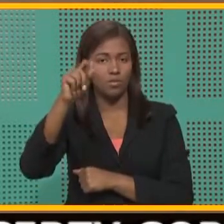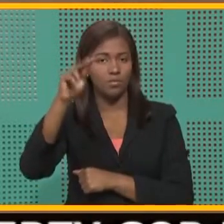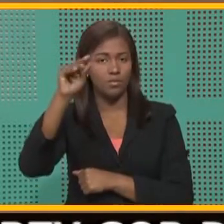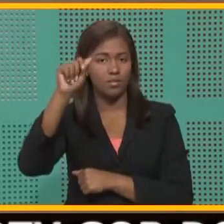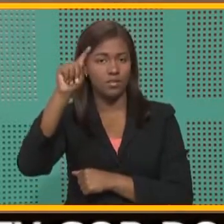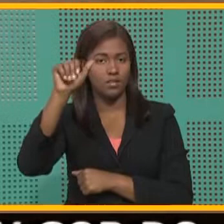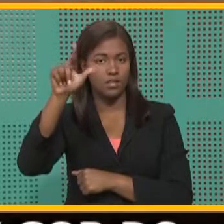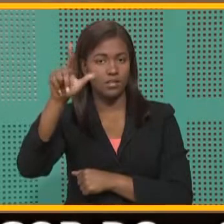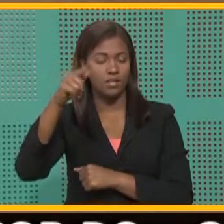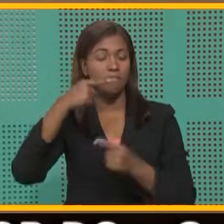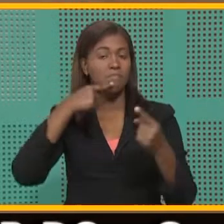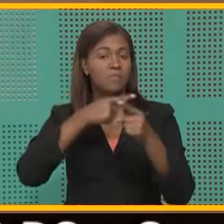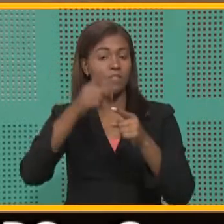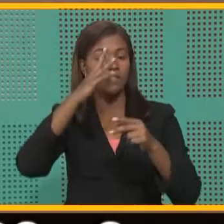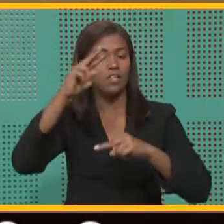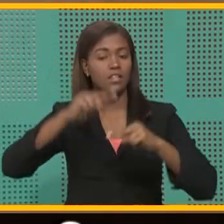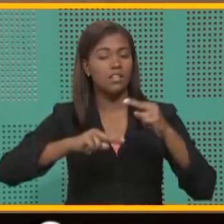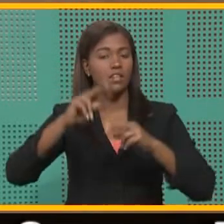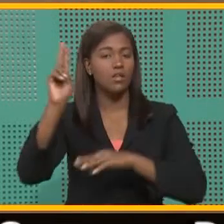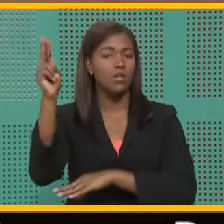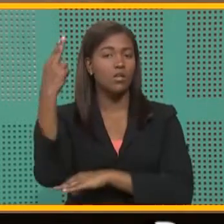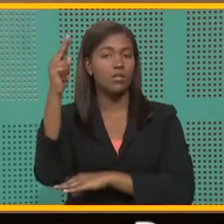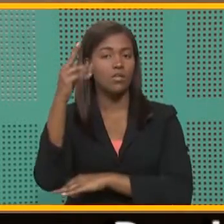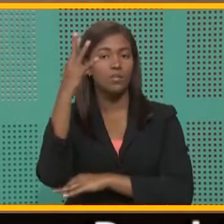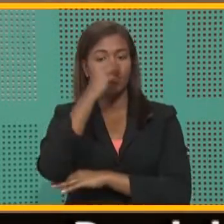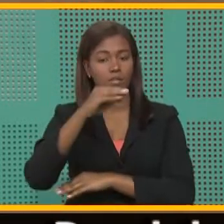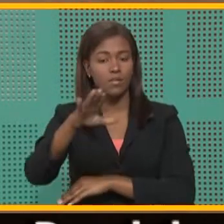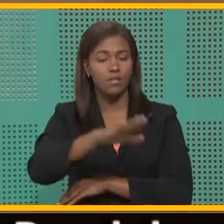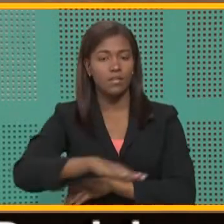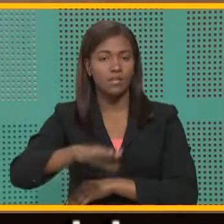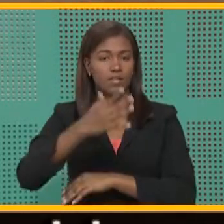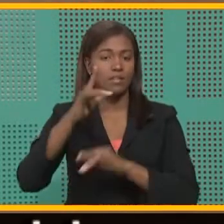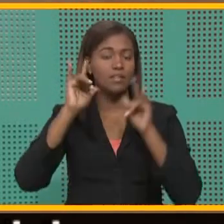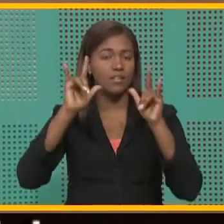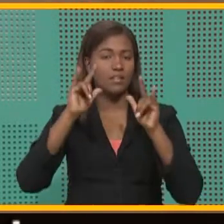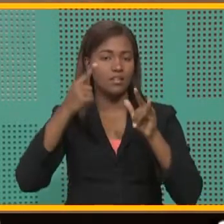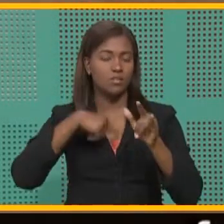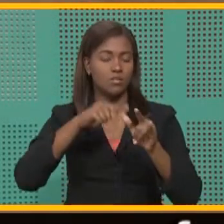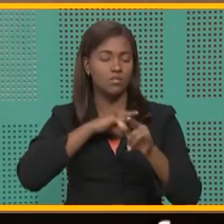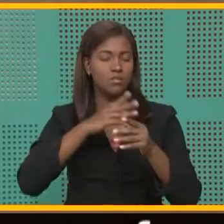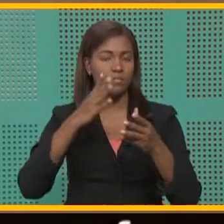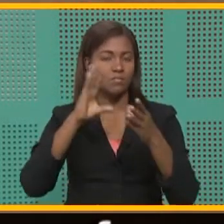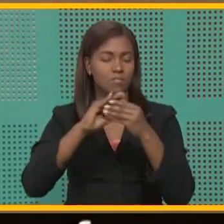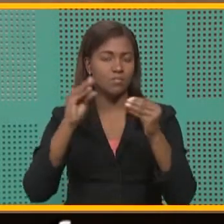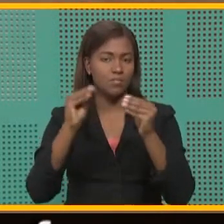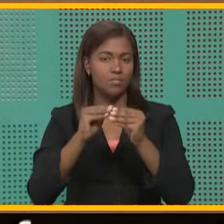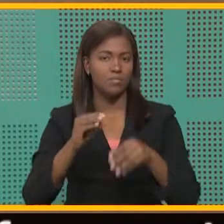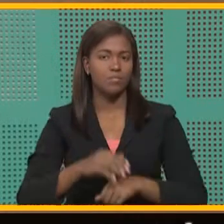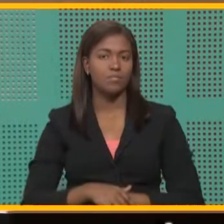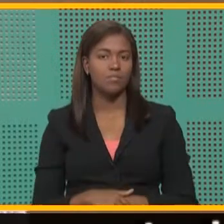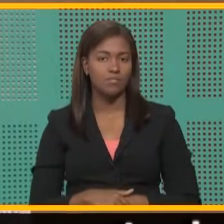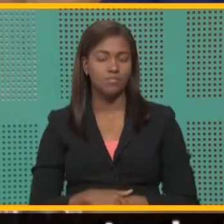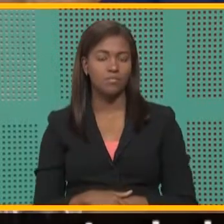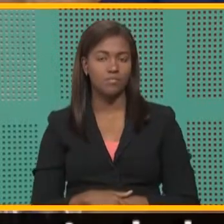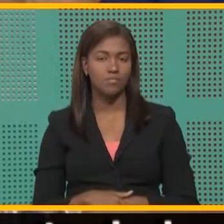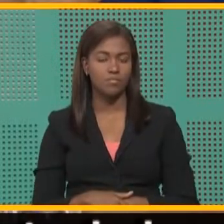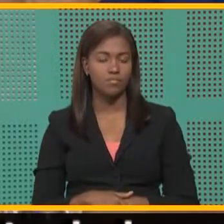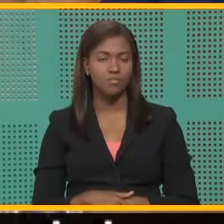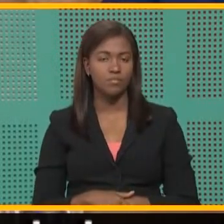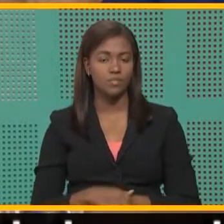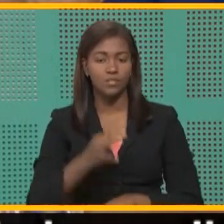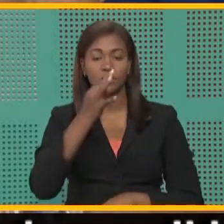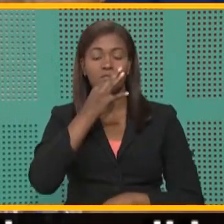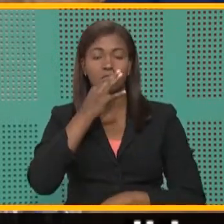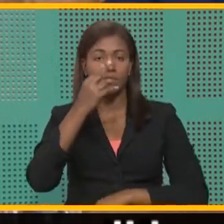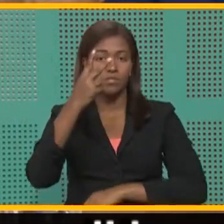quienes anunciaron la construcción de un hotel de lujo en la ciudad de Santiago. Y nosotros contamos más. En los próximos dos